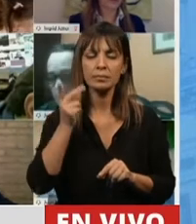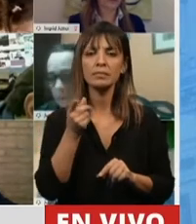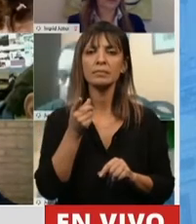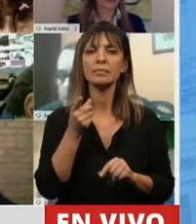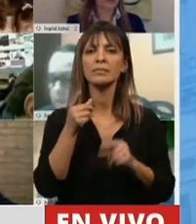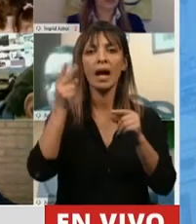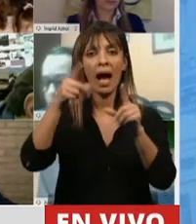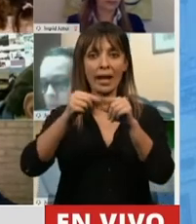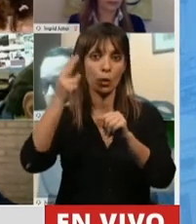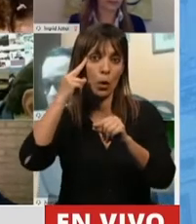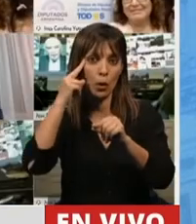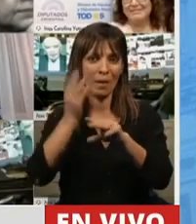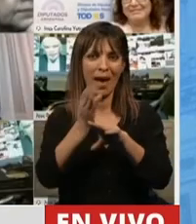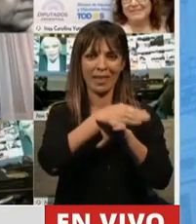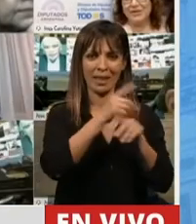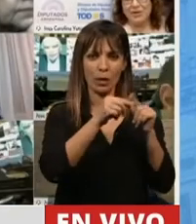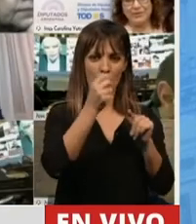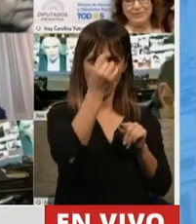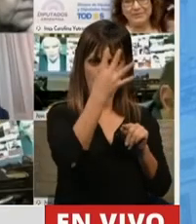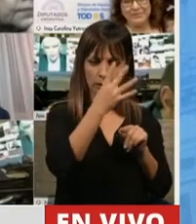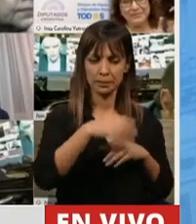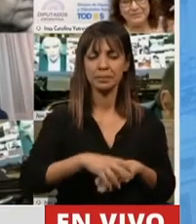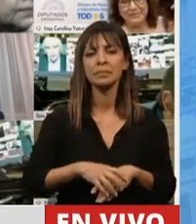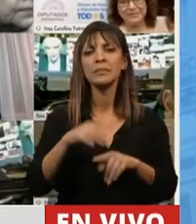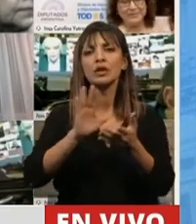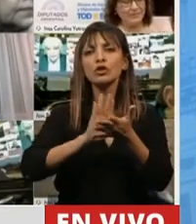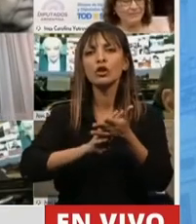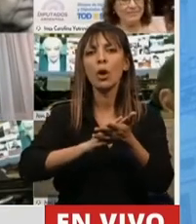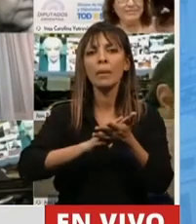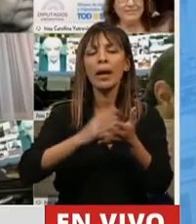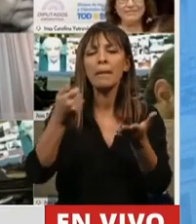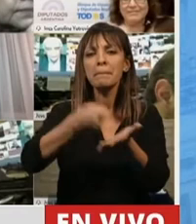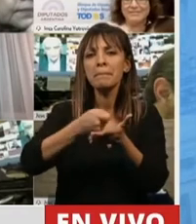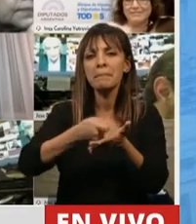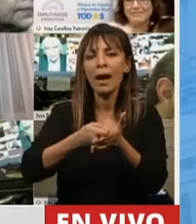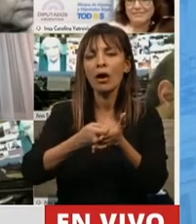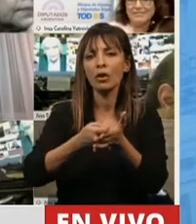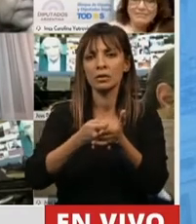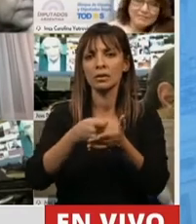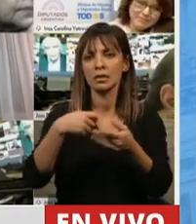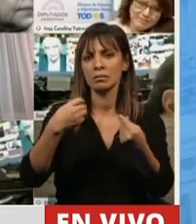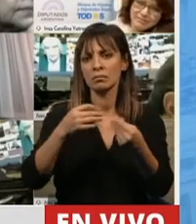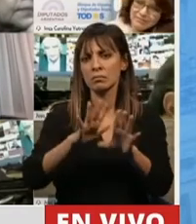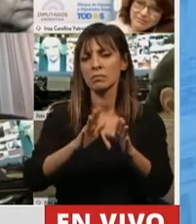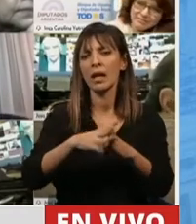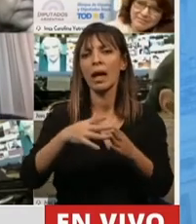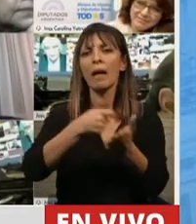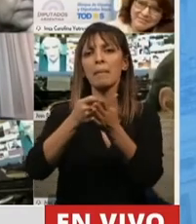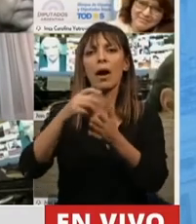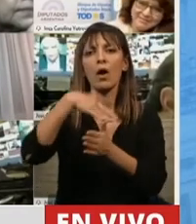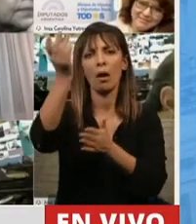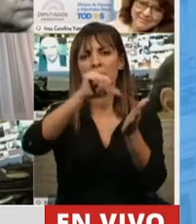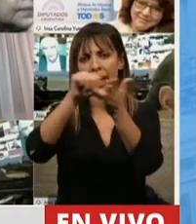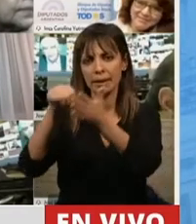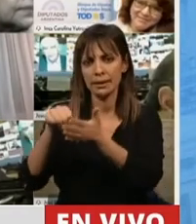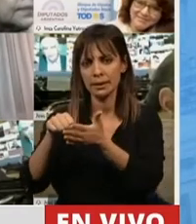artículo 12, que tiene que ver con los pagos a cuentas de impuestos análogos pagados en el exterior y que sean